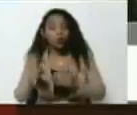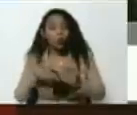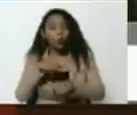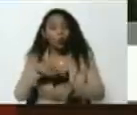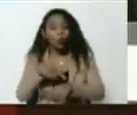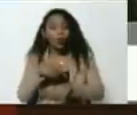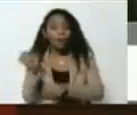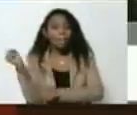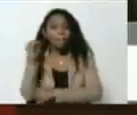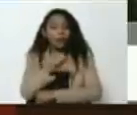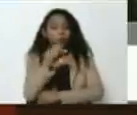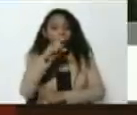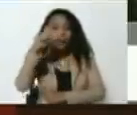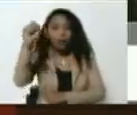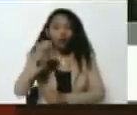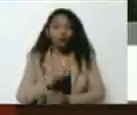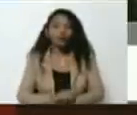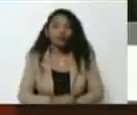a Maduro.